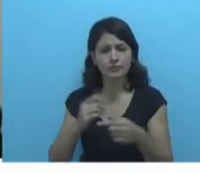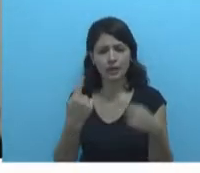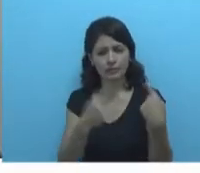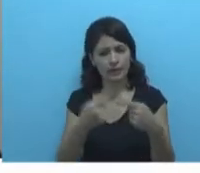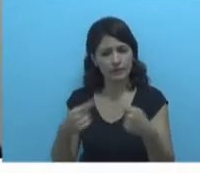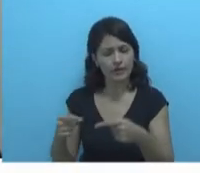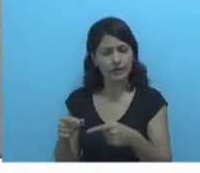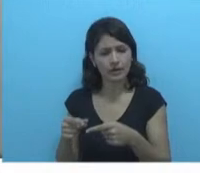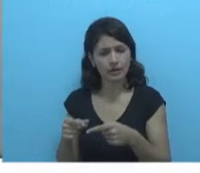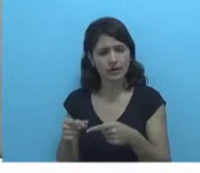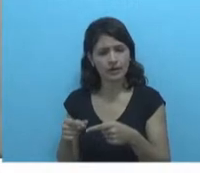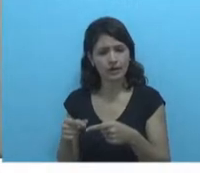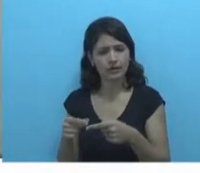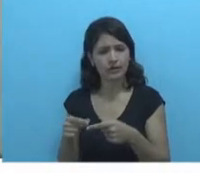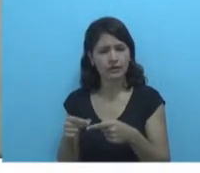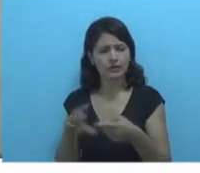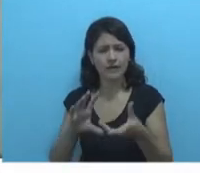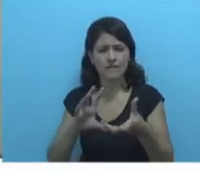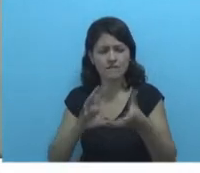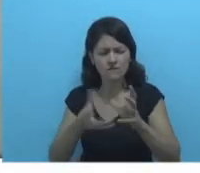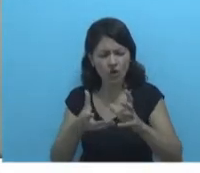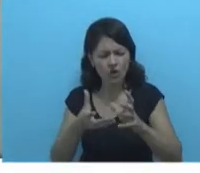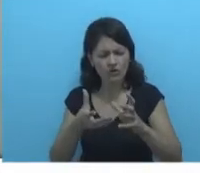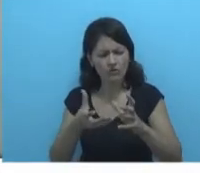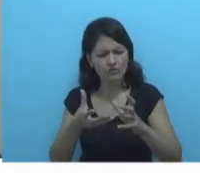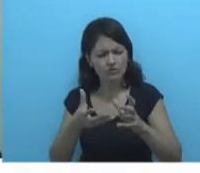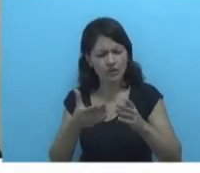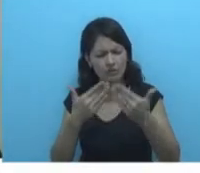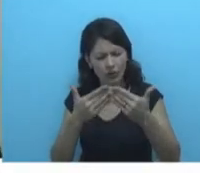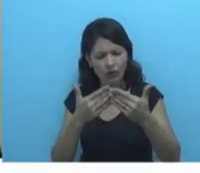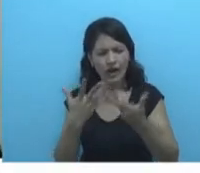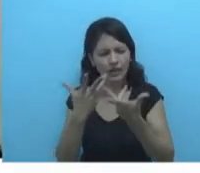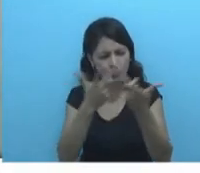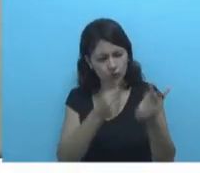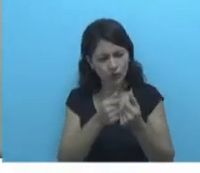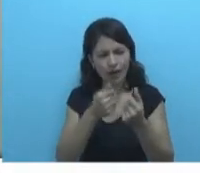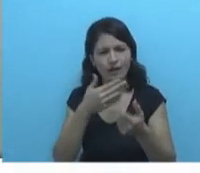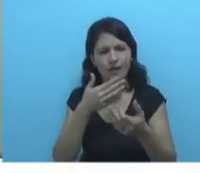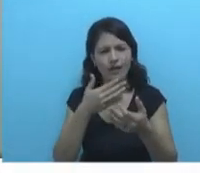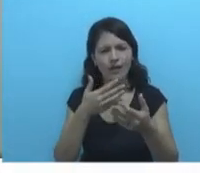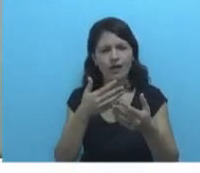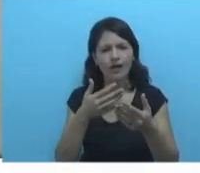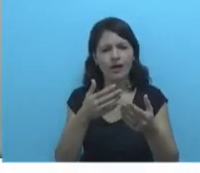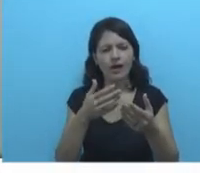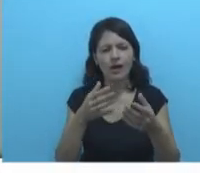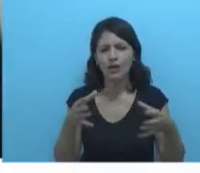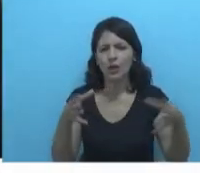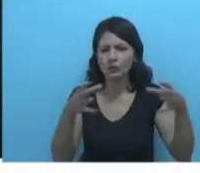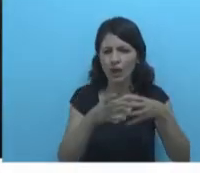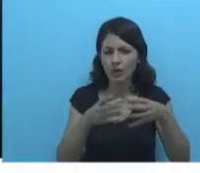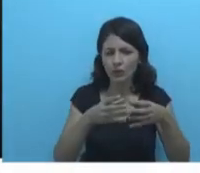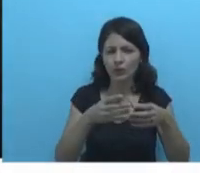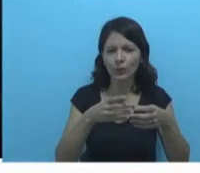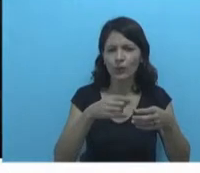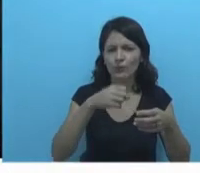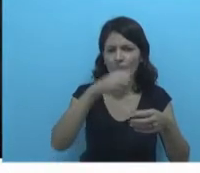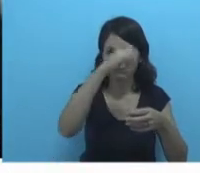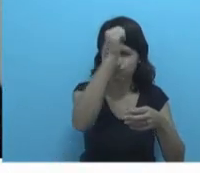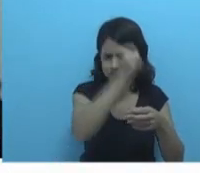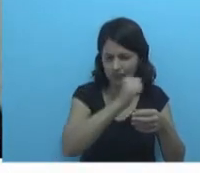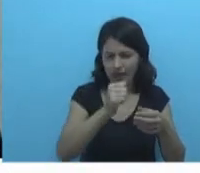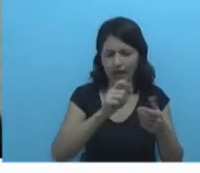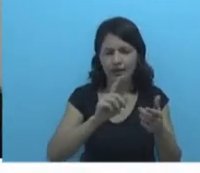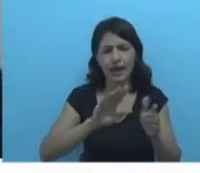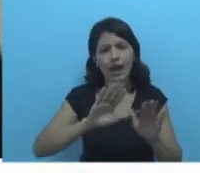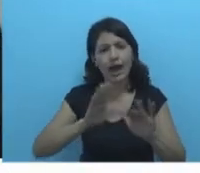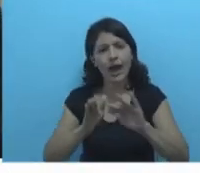cierto que la sojización hizo que efectivamente